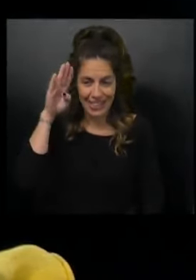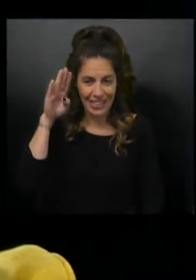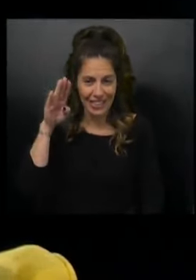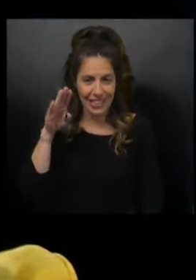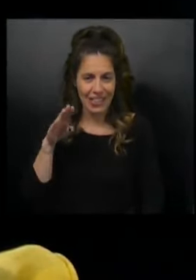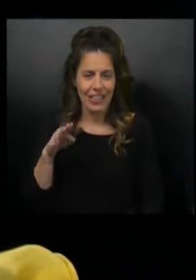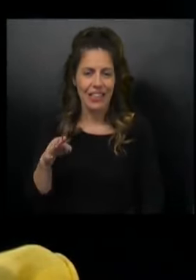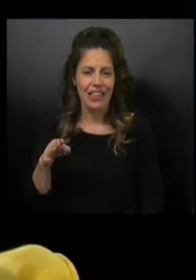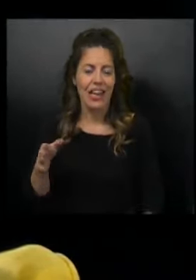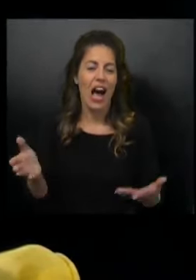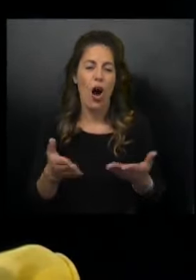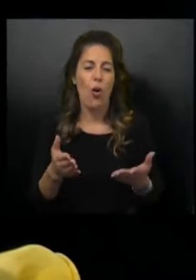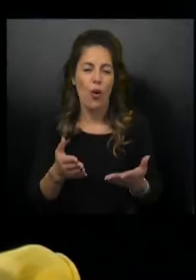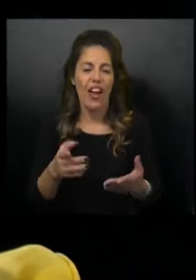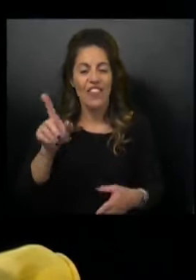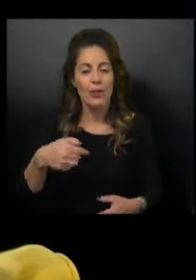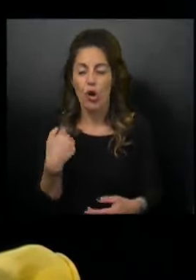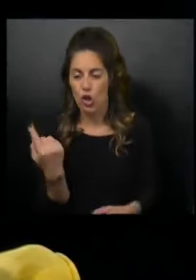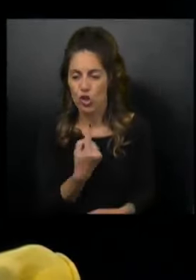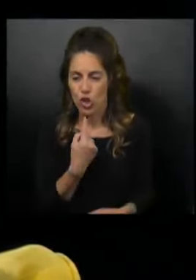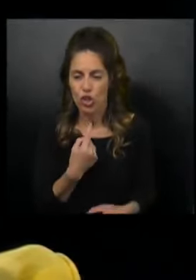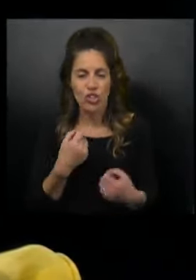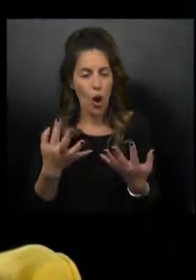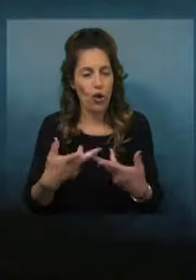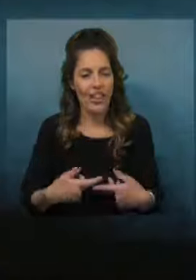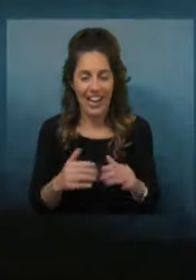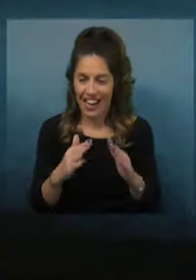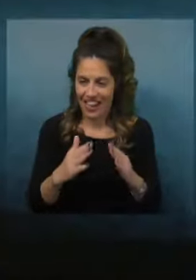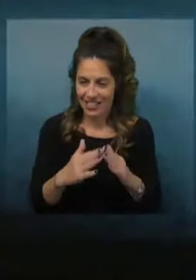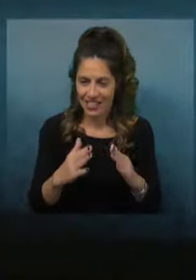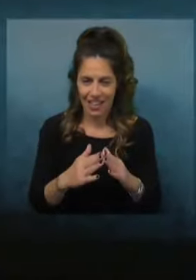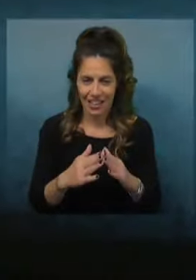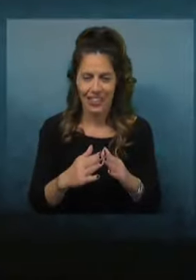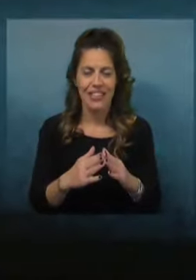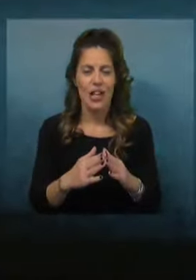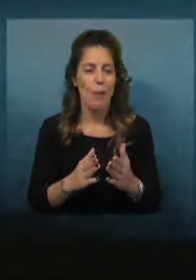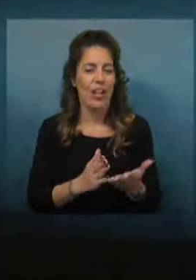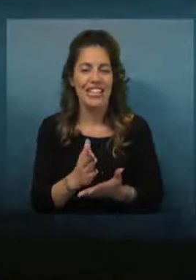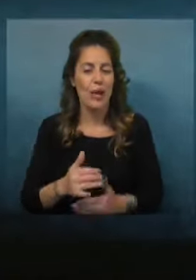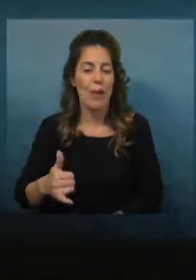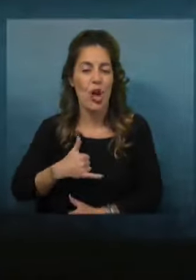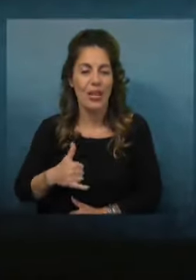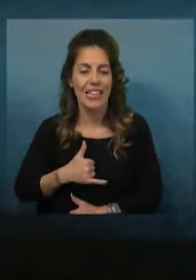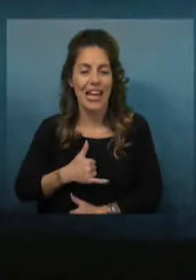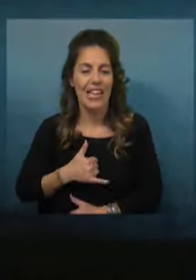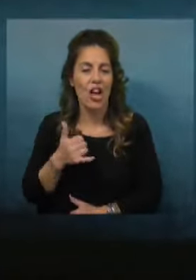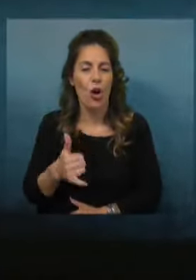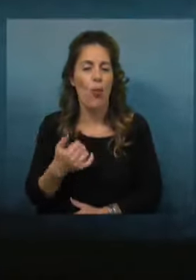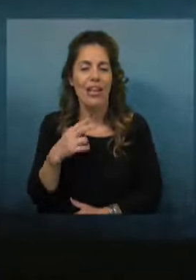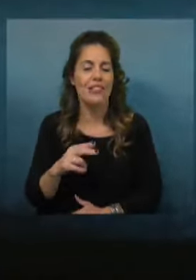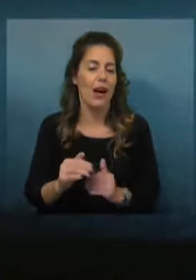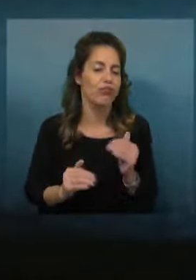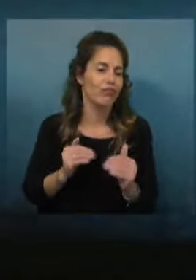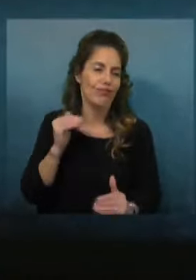esto se pasaron ahora venimos nosotros a poner en orden la casa Exacto porque siempre los militantes tuvieron como esa vara